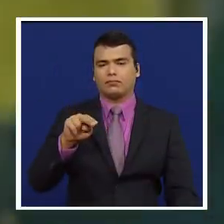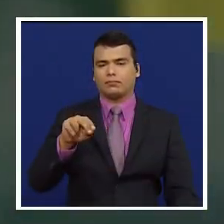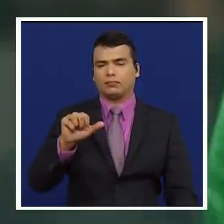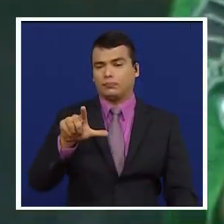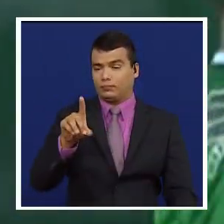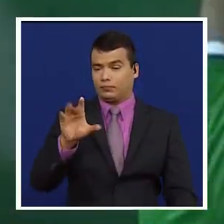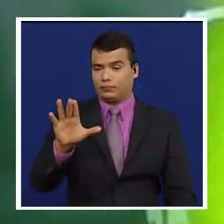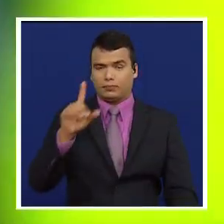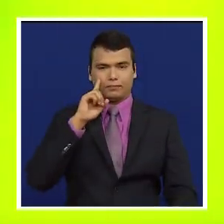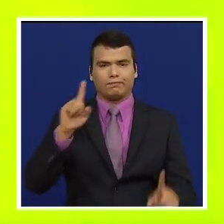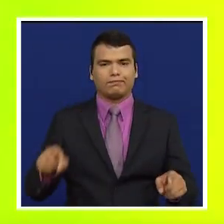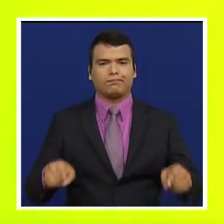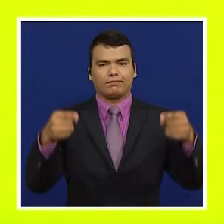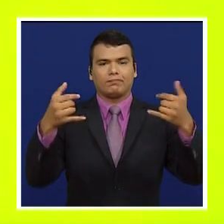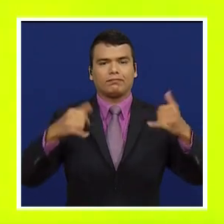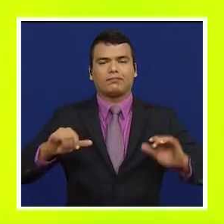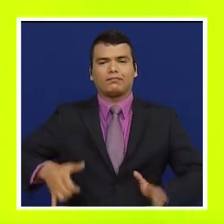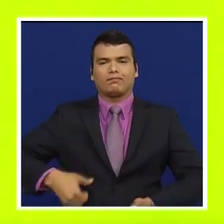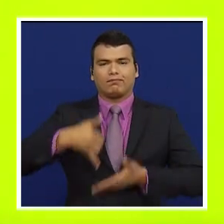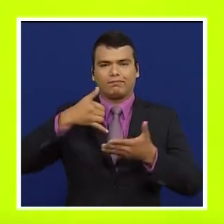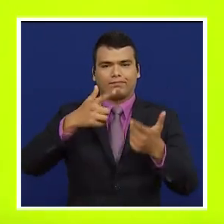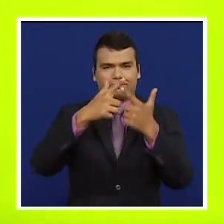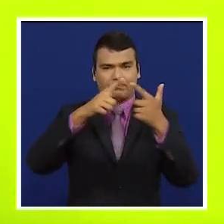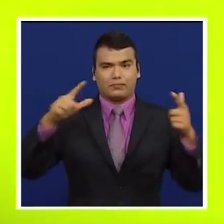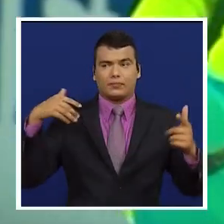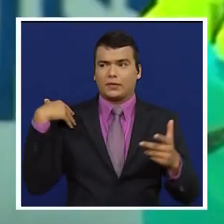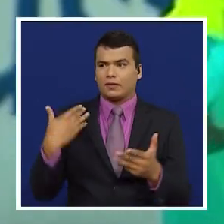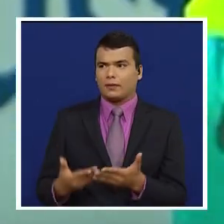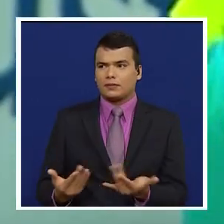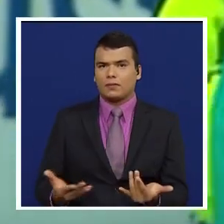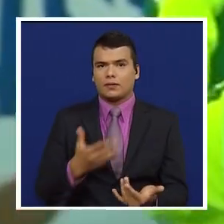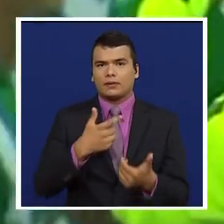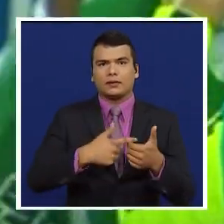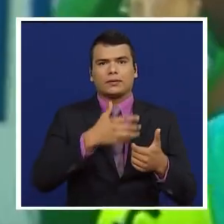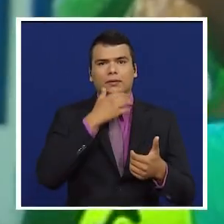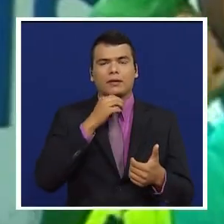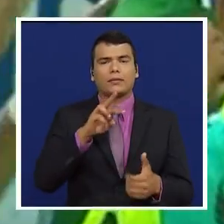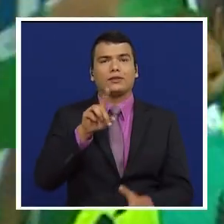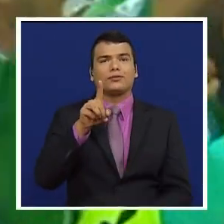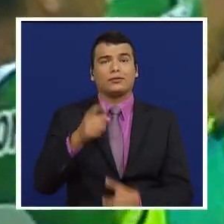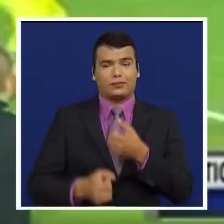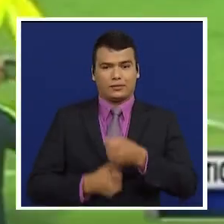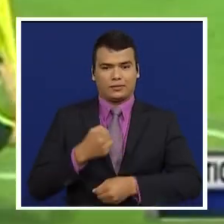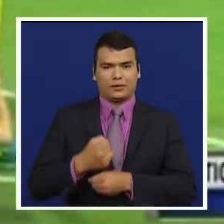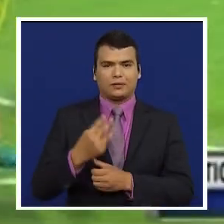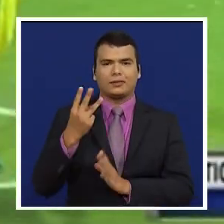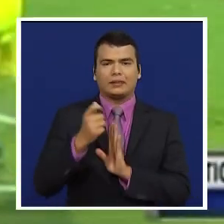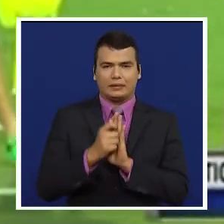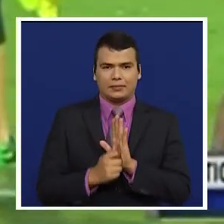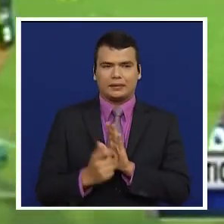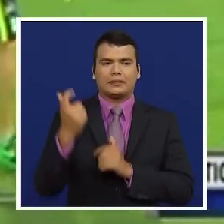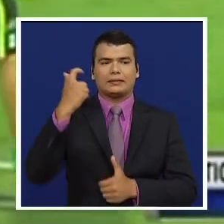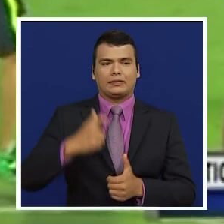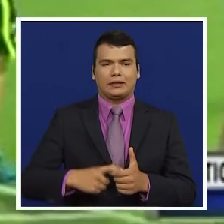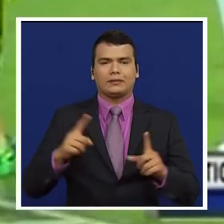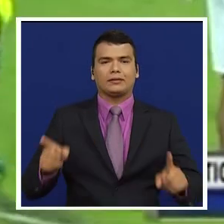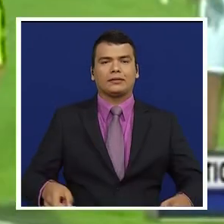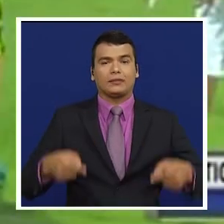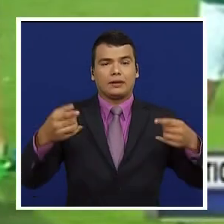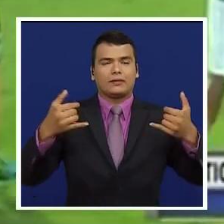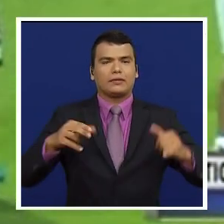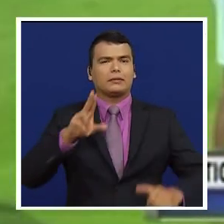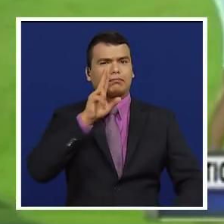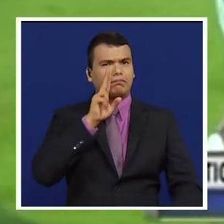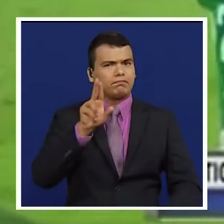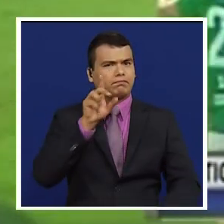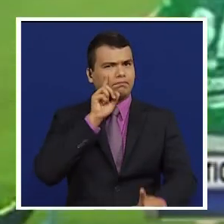conjunto paisa a la final de la Copa Libertadores después de 21 años. Será la tercera vez en disputarla. Atlético Nacional va por